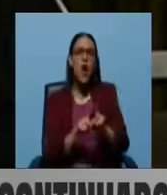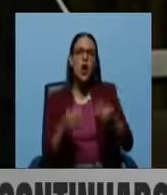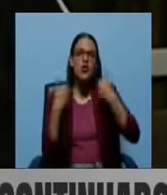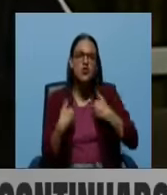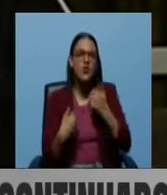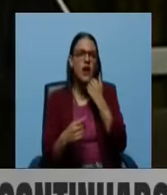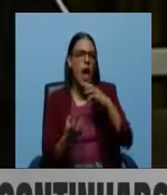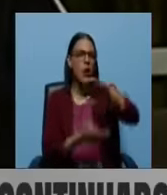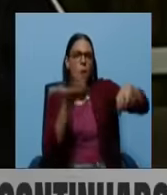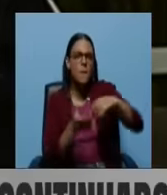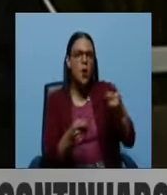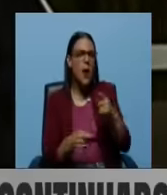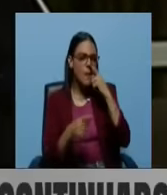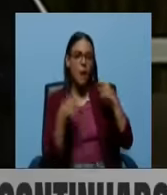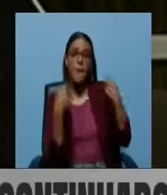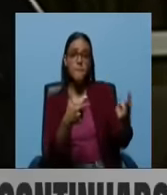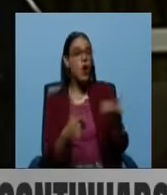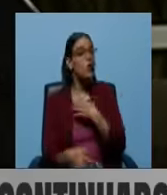en la calle con problemas.